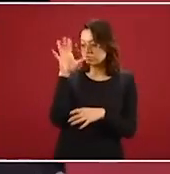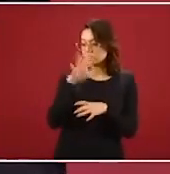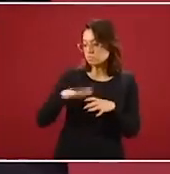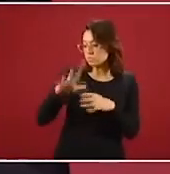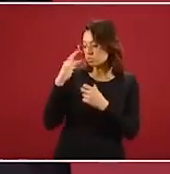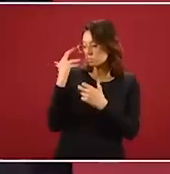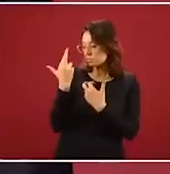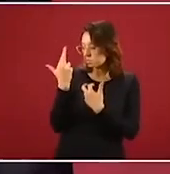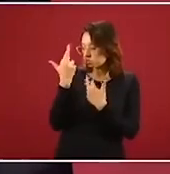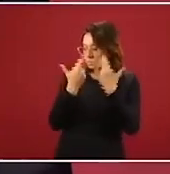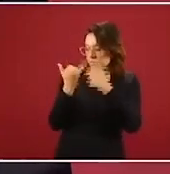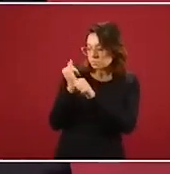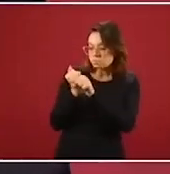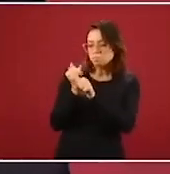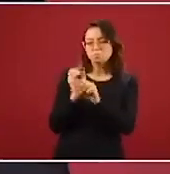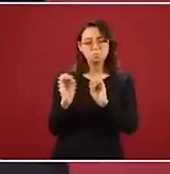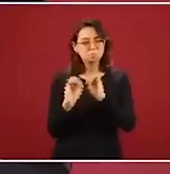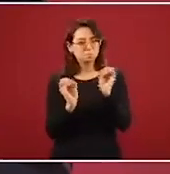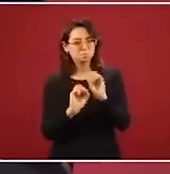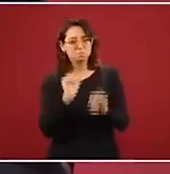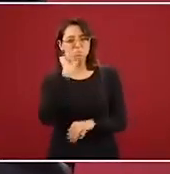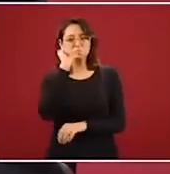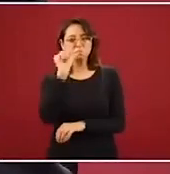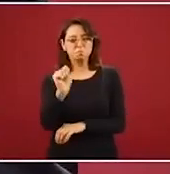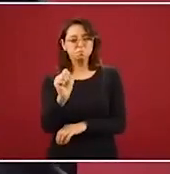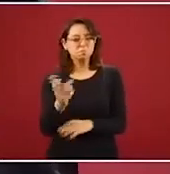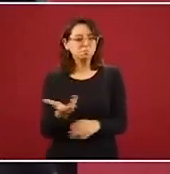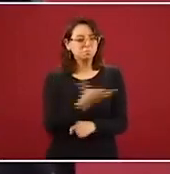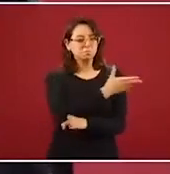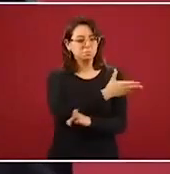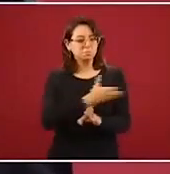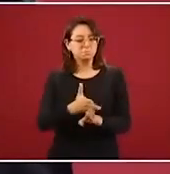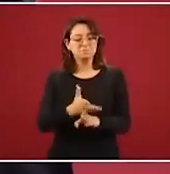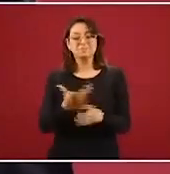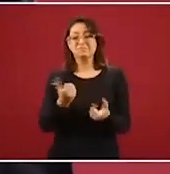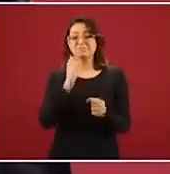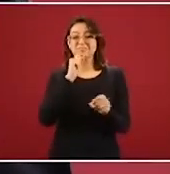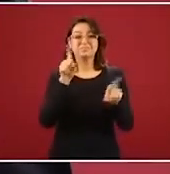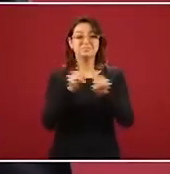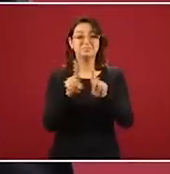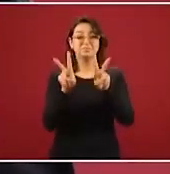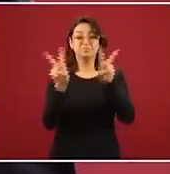Hablábamos la vez pasada que el tema de la corrupción no se trataba,